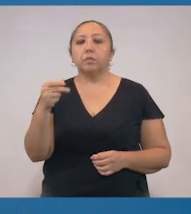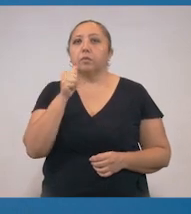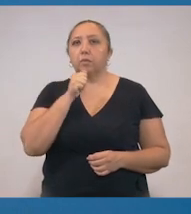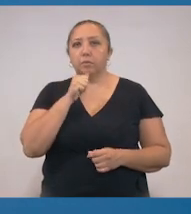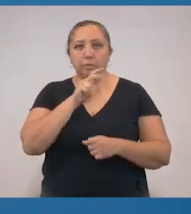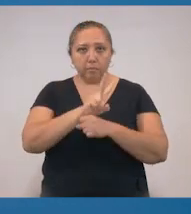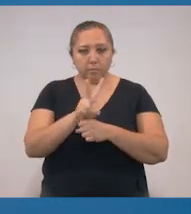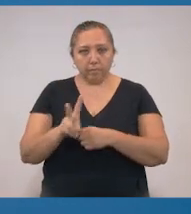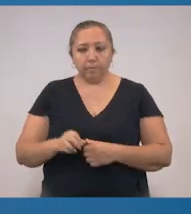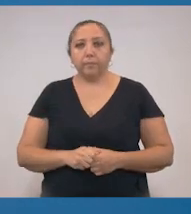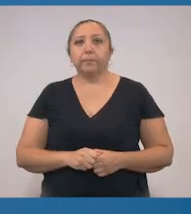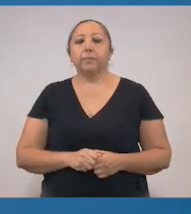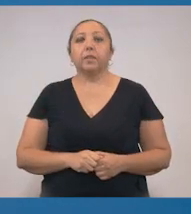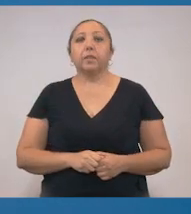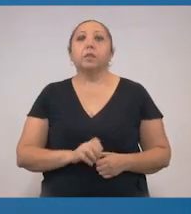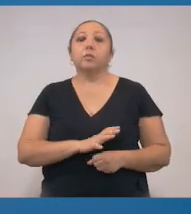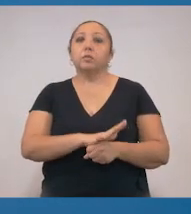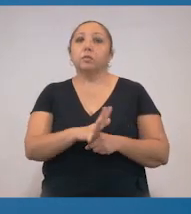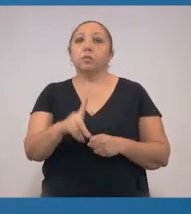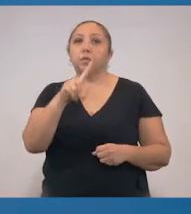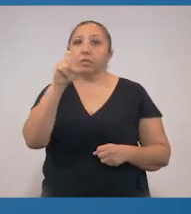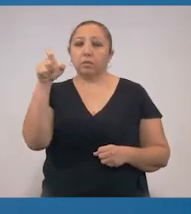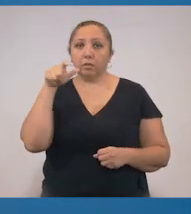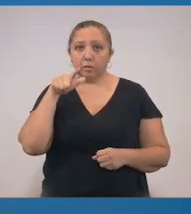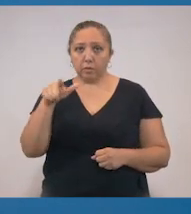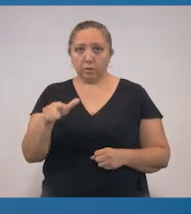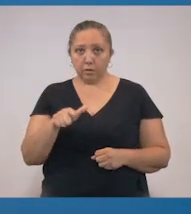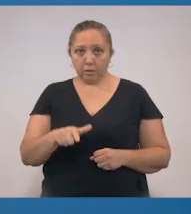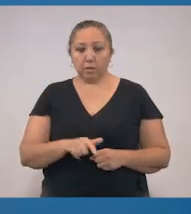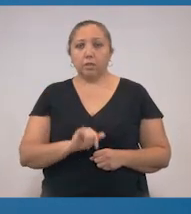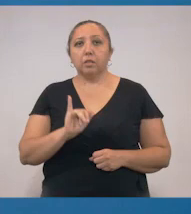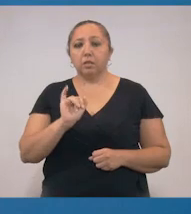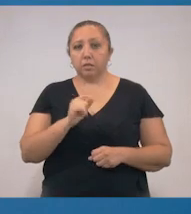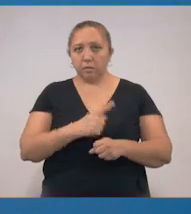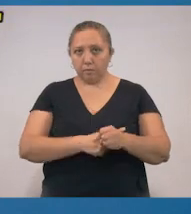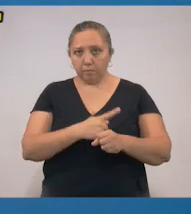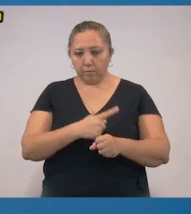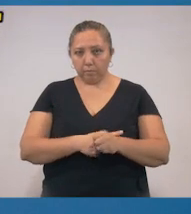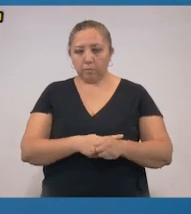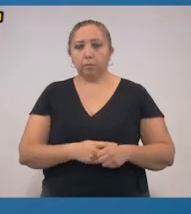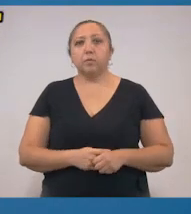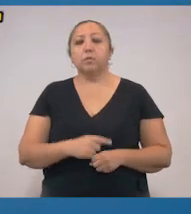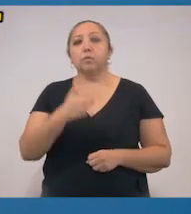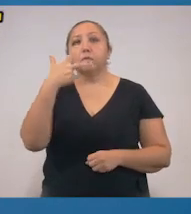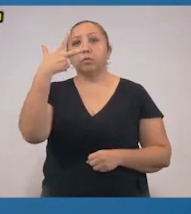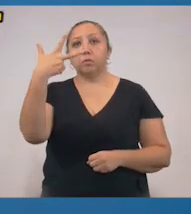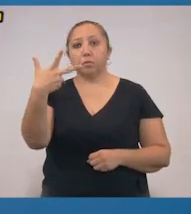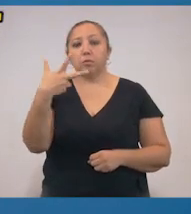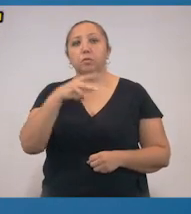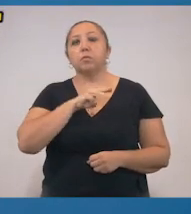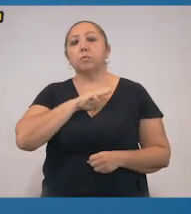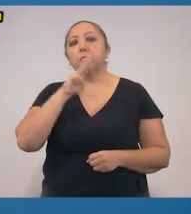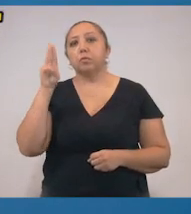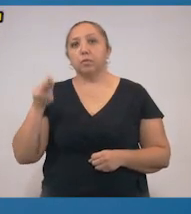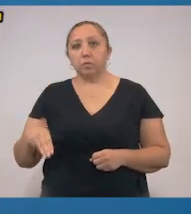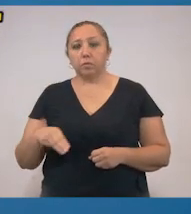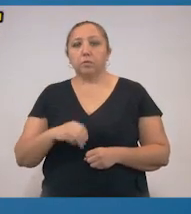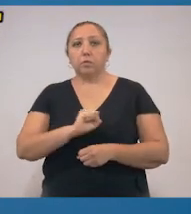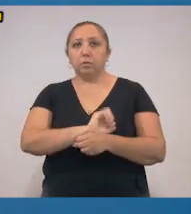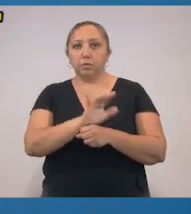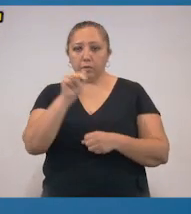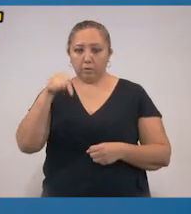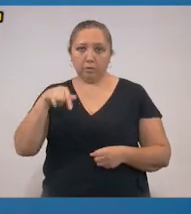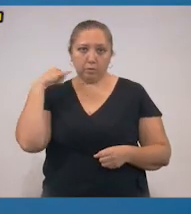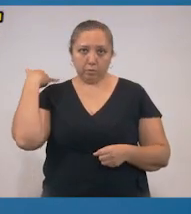vigilancia centinela, de los cuales 117 casos han dado positivo. Son 8 los decesos ocasionados por el coronavirus